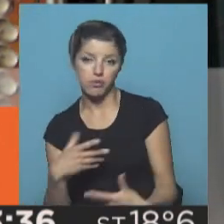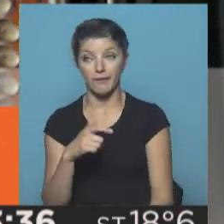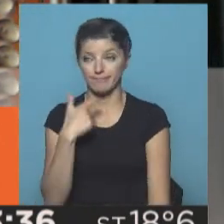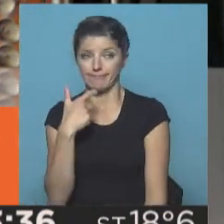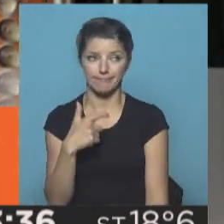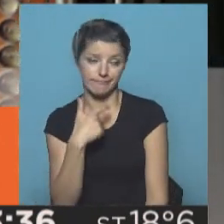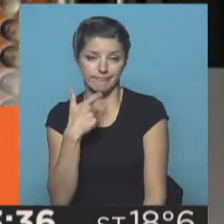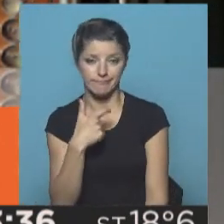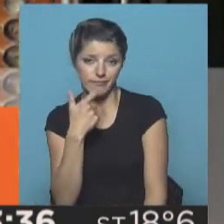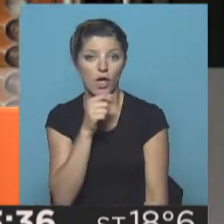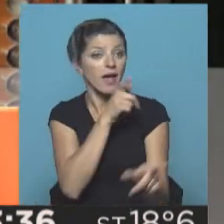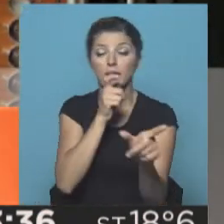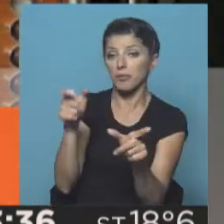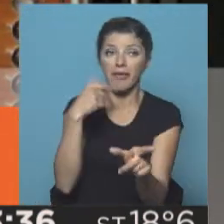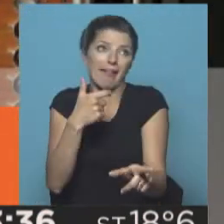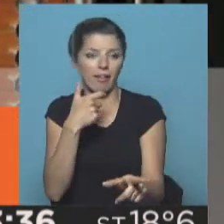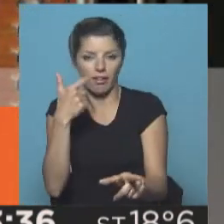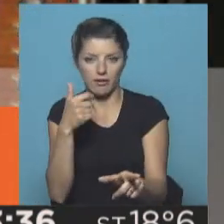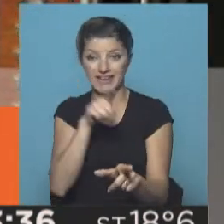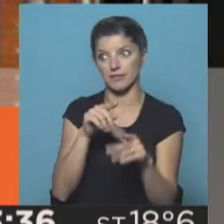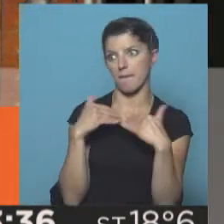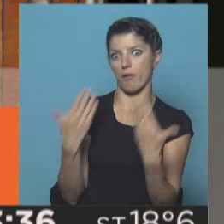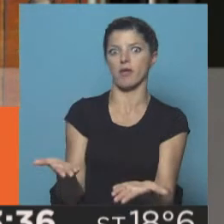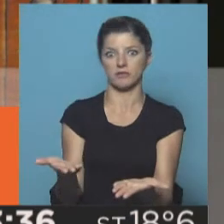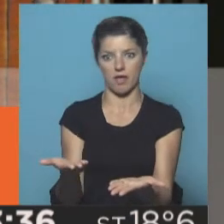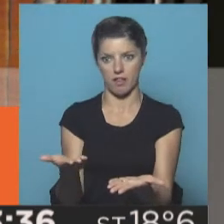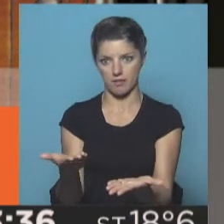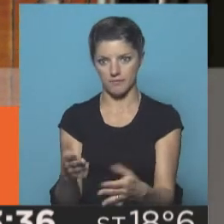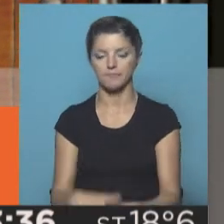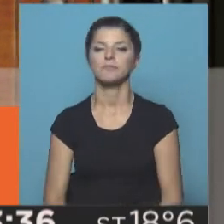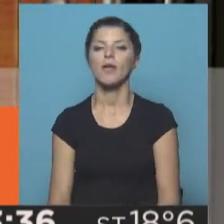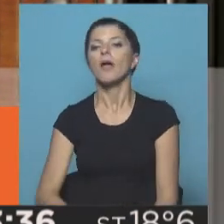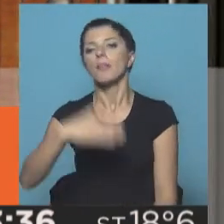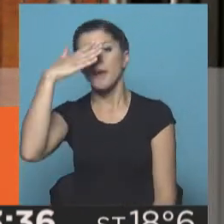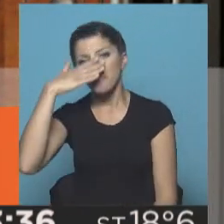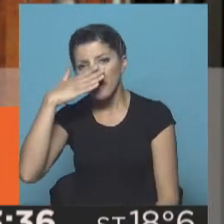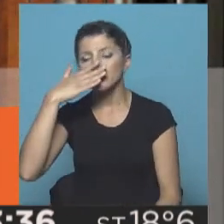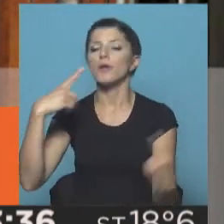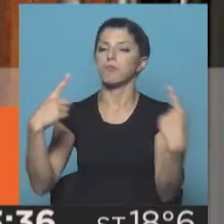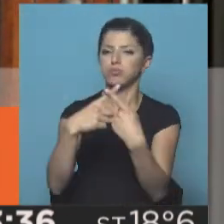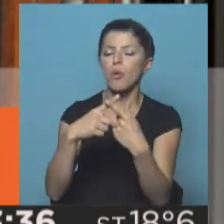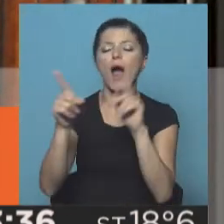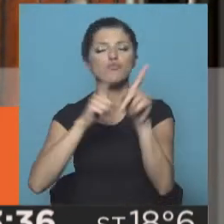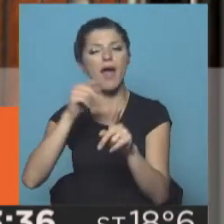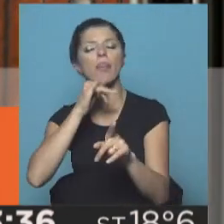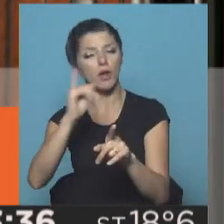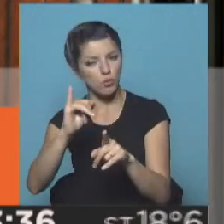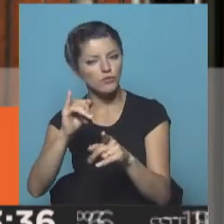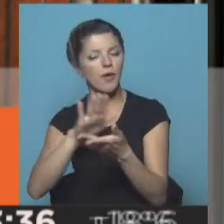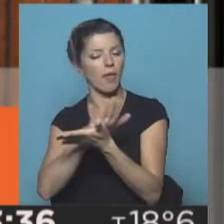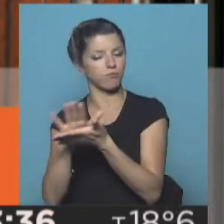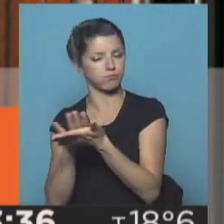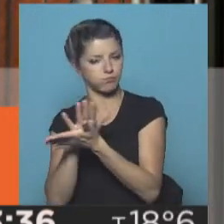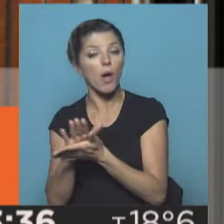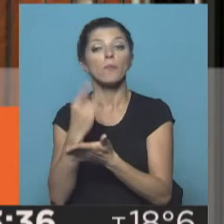ante cada respuesta de su rival. Luego de un controvertido proceso electoral con denuncias de fraude, Bush llegó a la